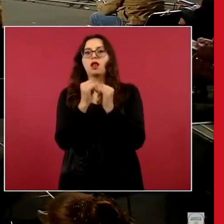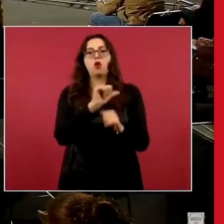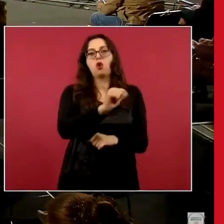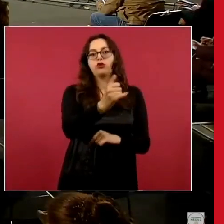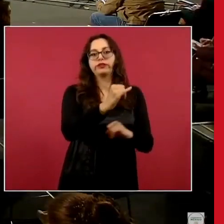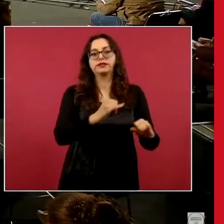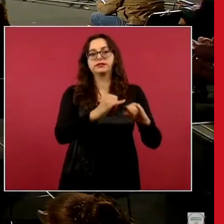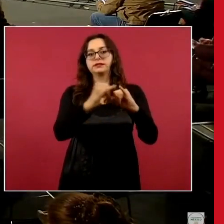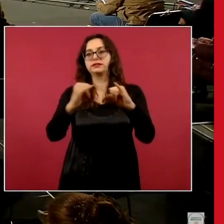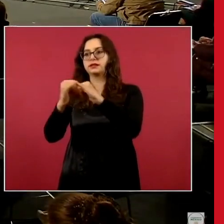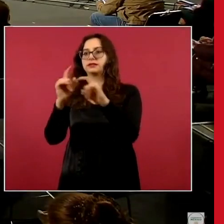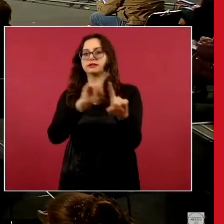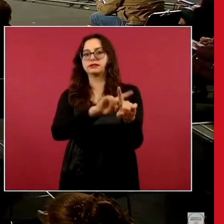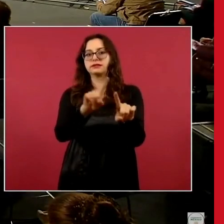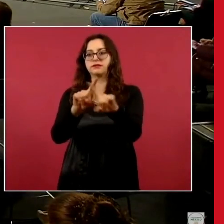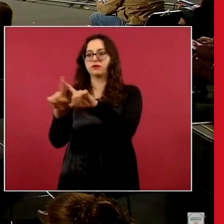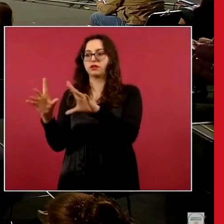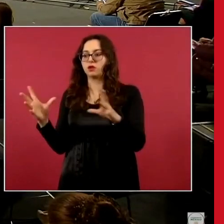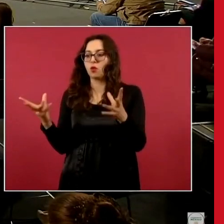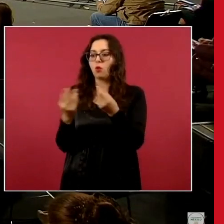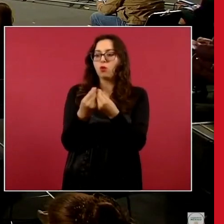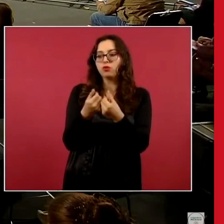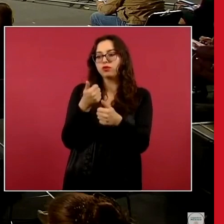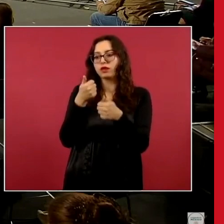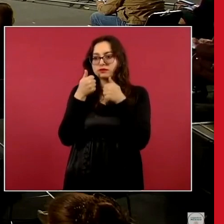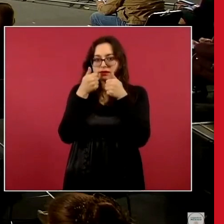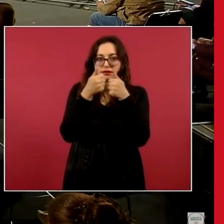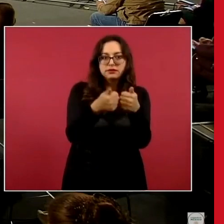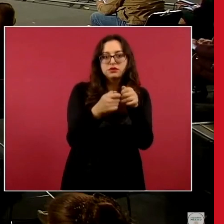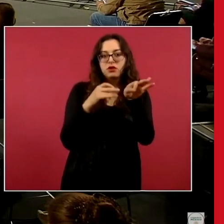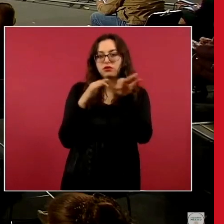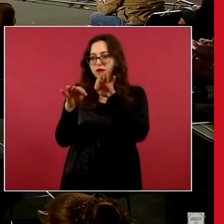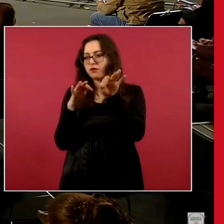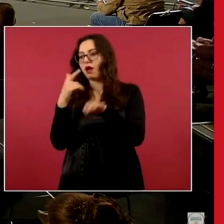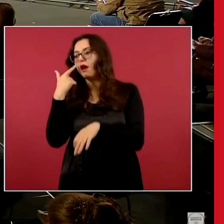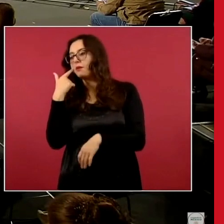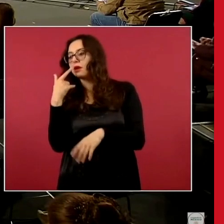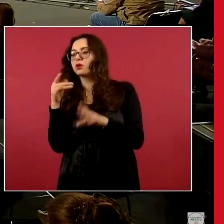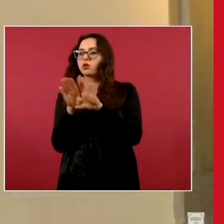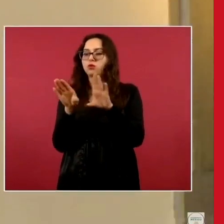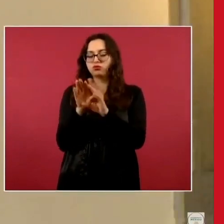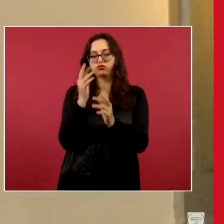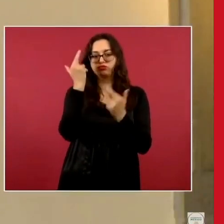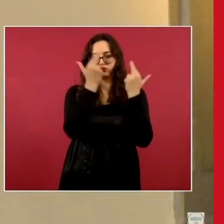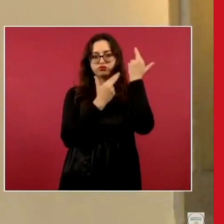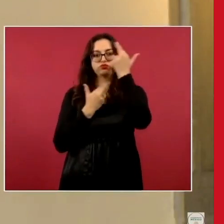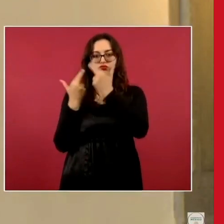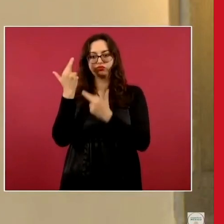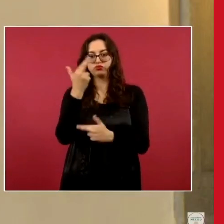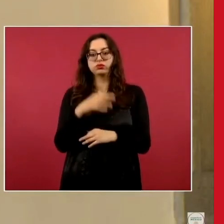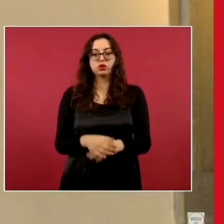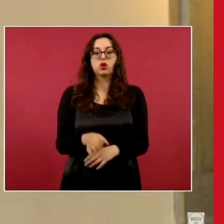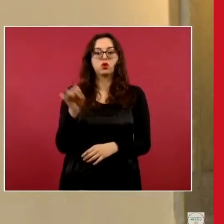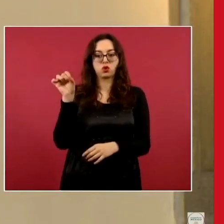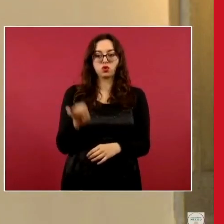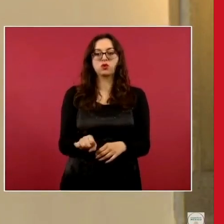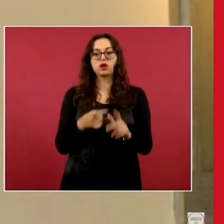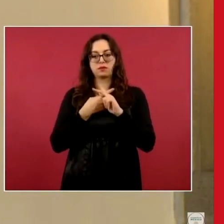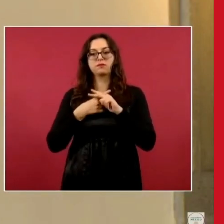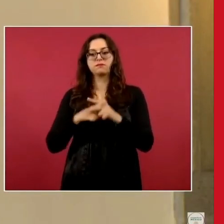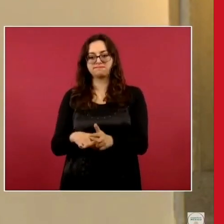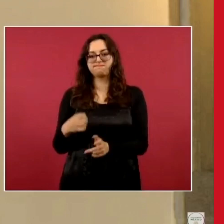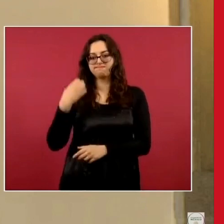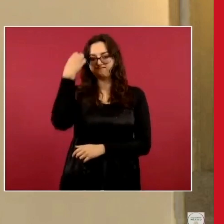este realizando en coadyuvancia a toda esta acción que lleva la guardia nacional Entonces el día de hoy estará